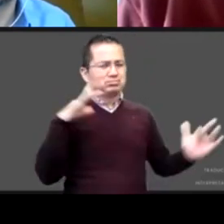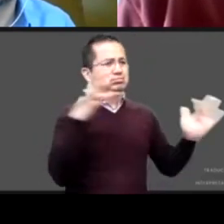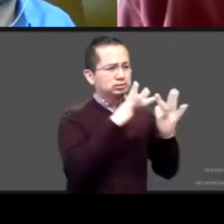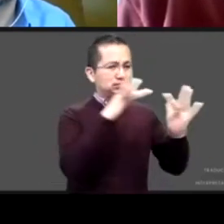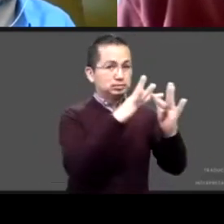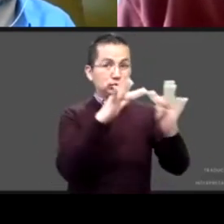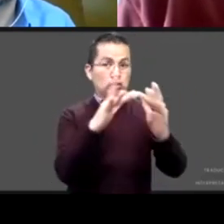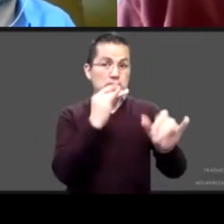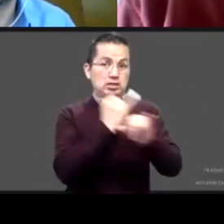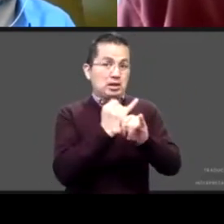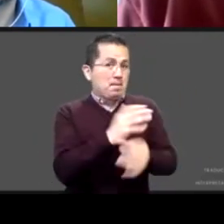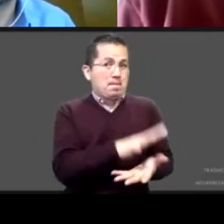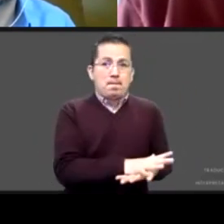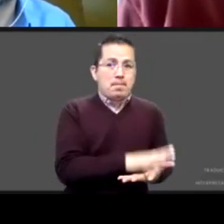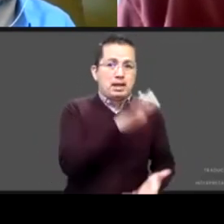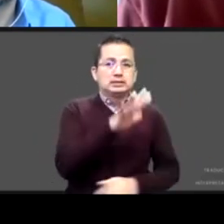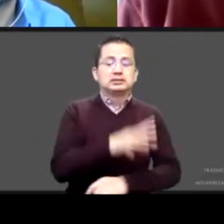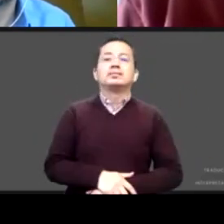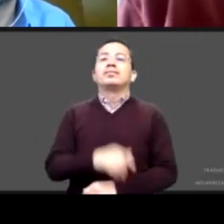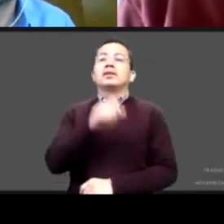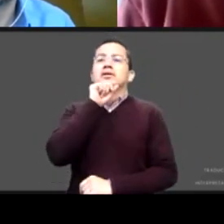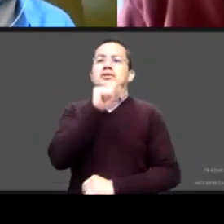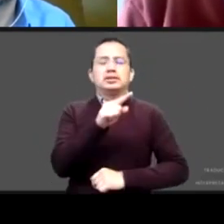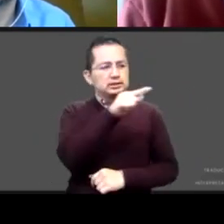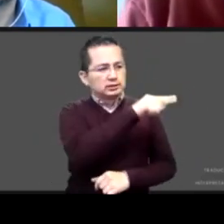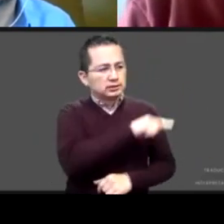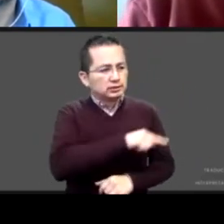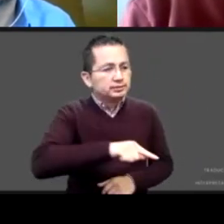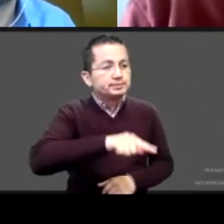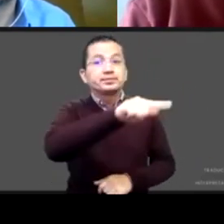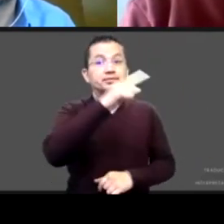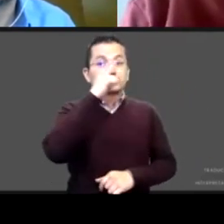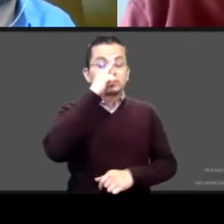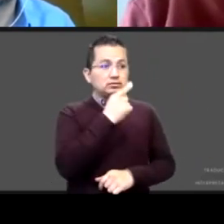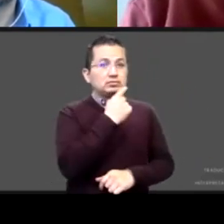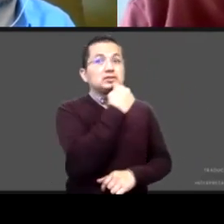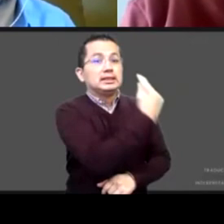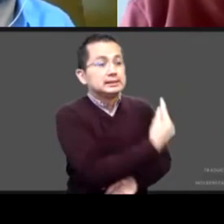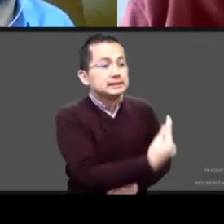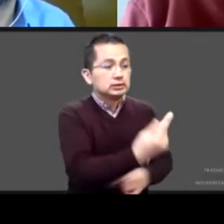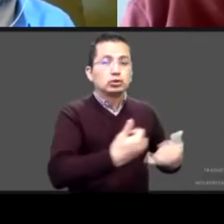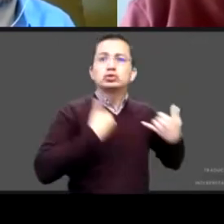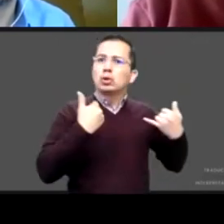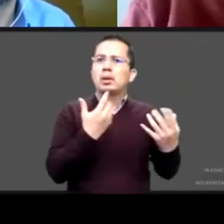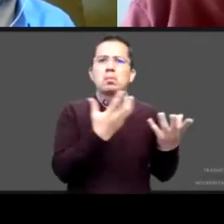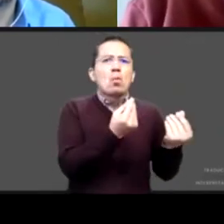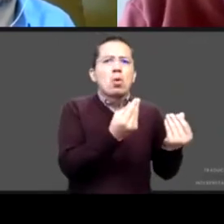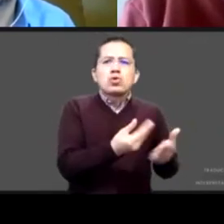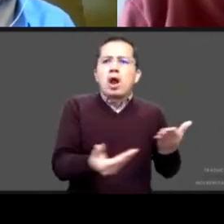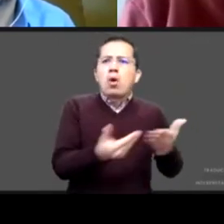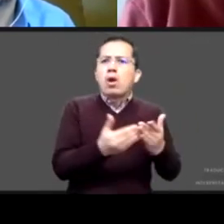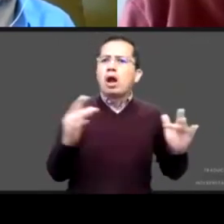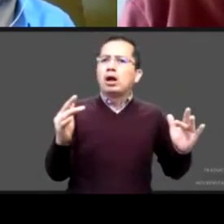la fuerte dependencia que hemos creado justamente con estos entornos virtuales. De hecho,